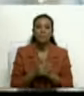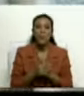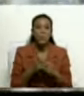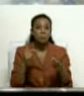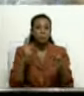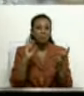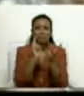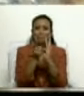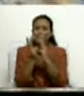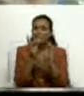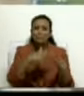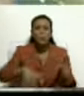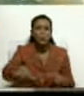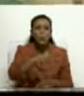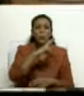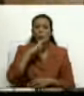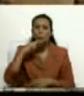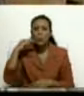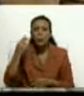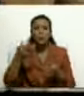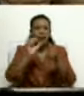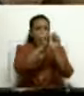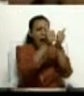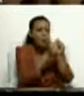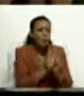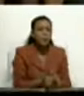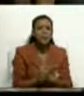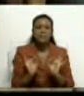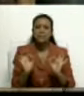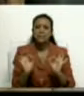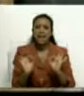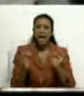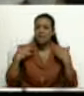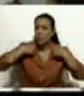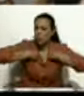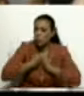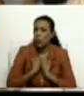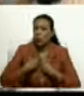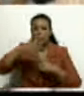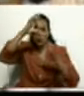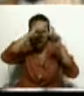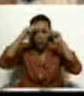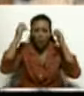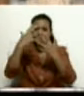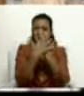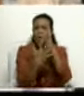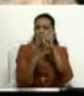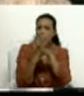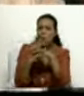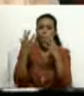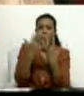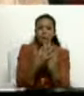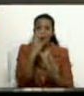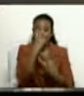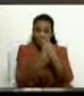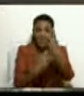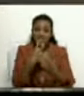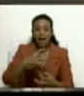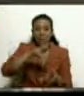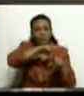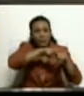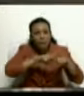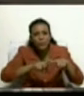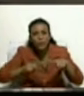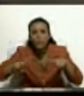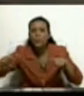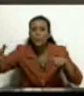gran variedad en dulces, en artesanía, en chaquetas, sombreros, guantes. Si van a visitar el teleférico, pues